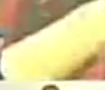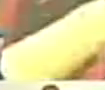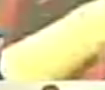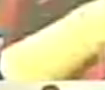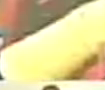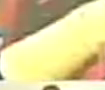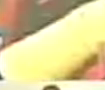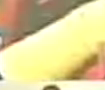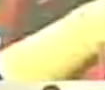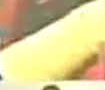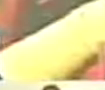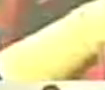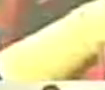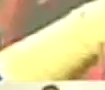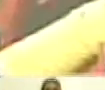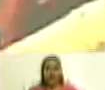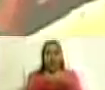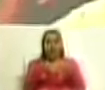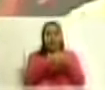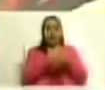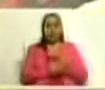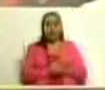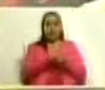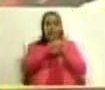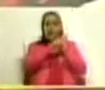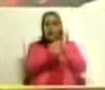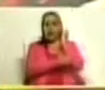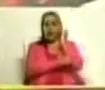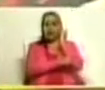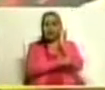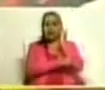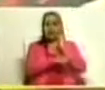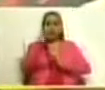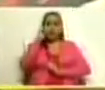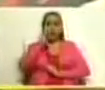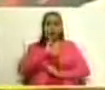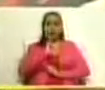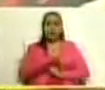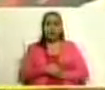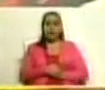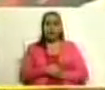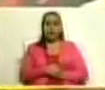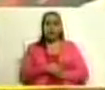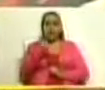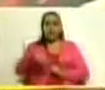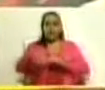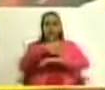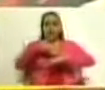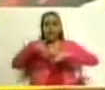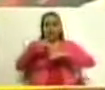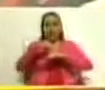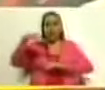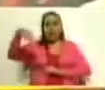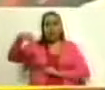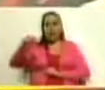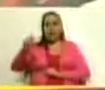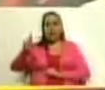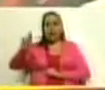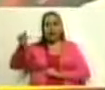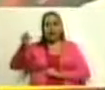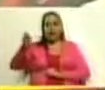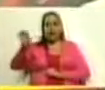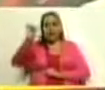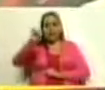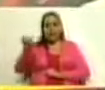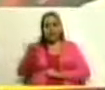Felicito al equipo del Parque Simón Bolívar y al ministro Jorge Márquez de la Presidencia por